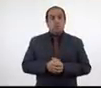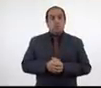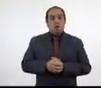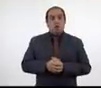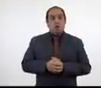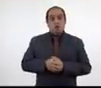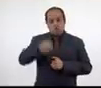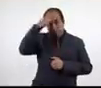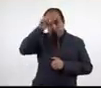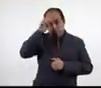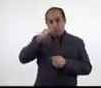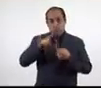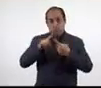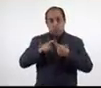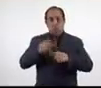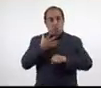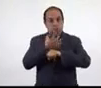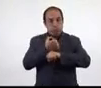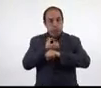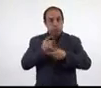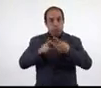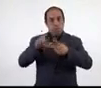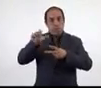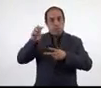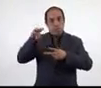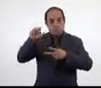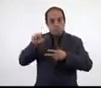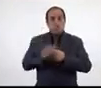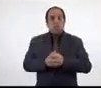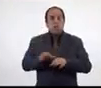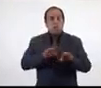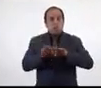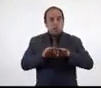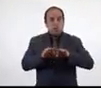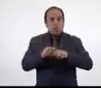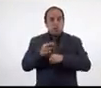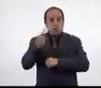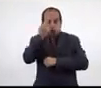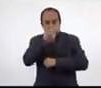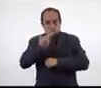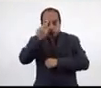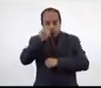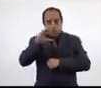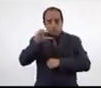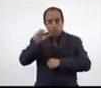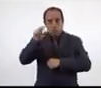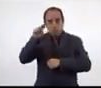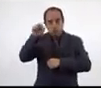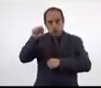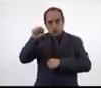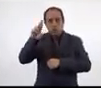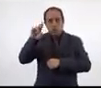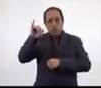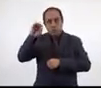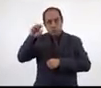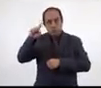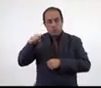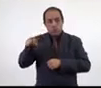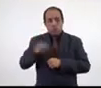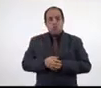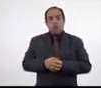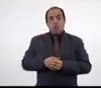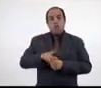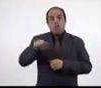y Estados Unidos que trabajarán en el análisis causa-raíz y el martes llegará el especialista